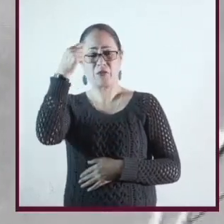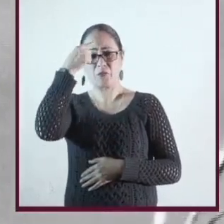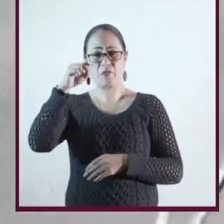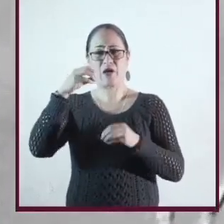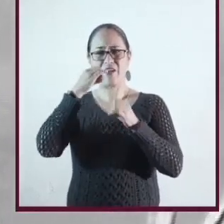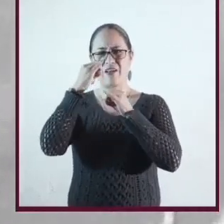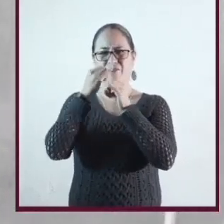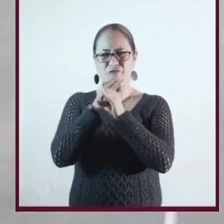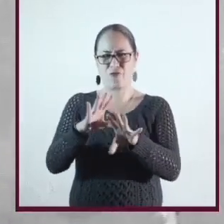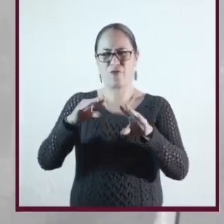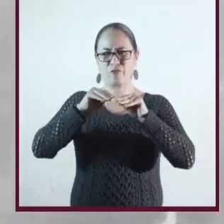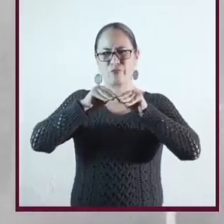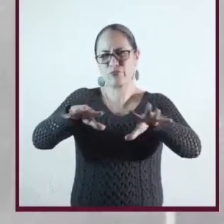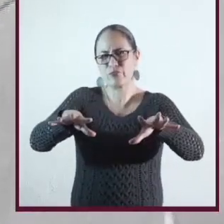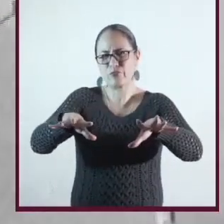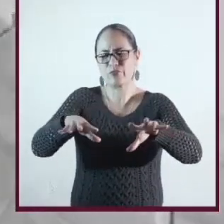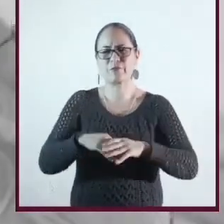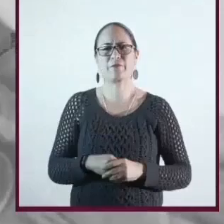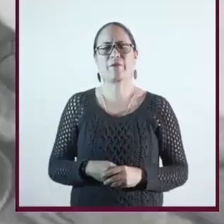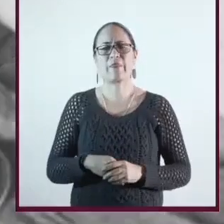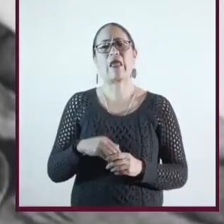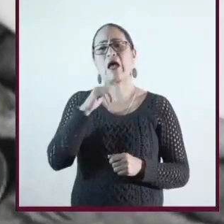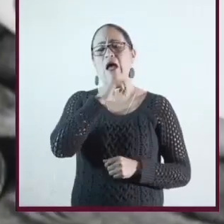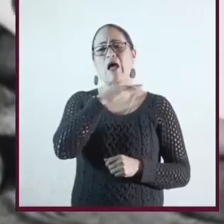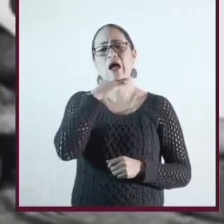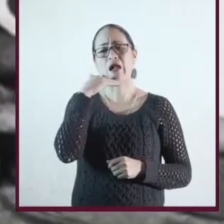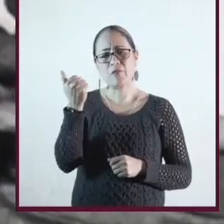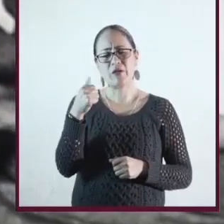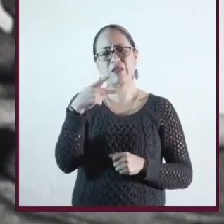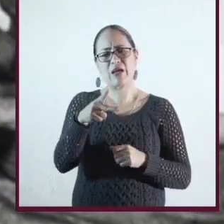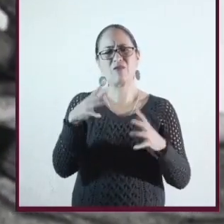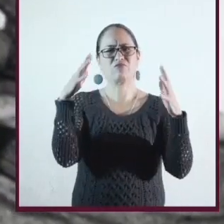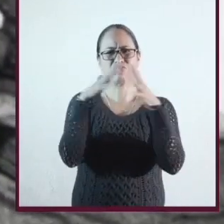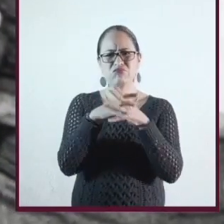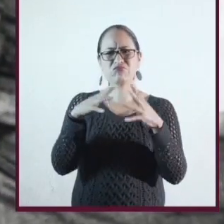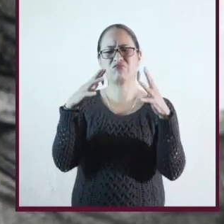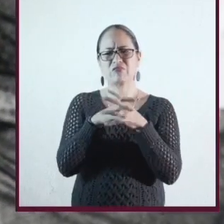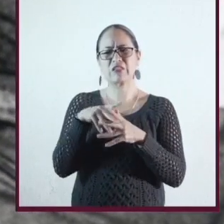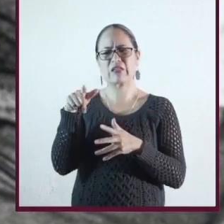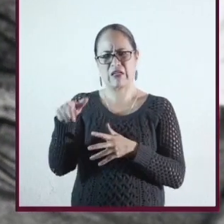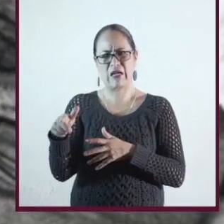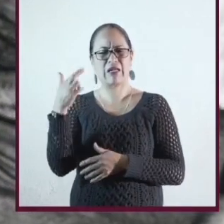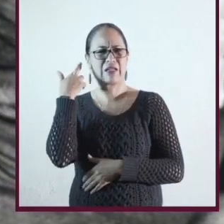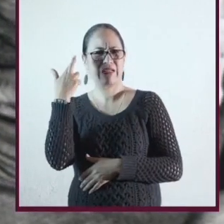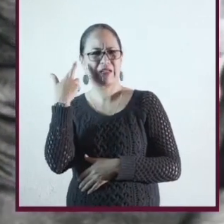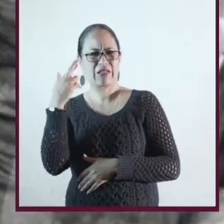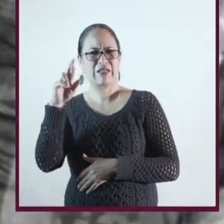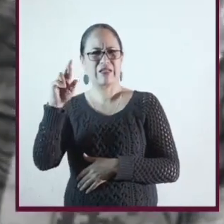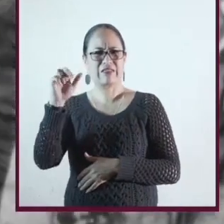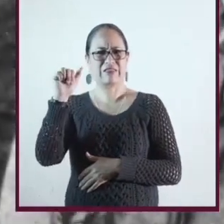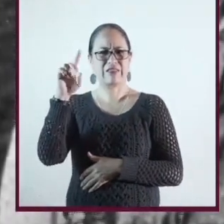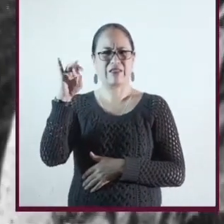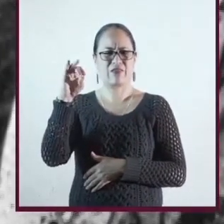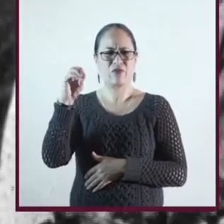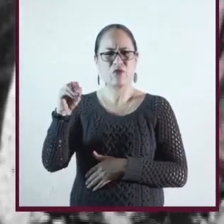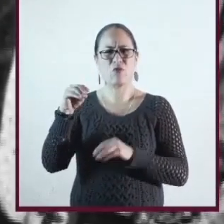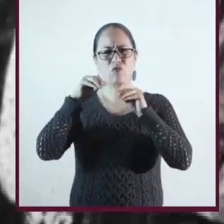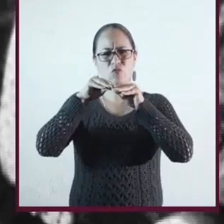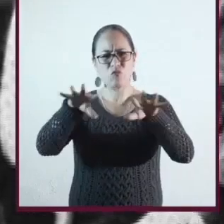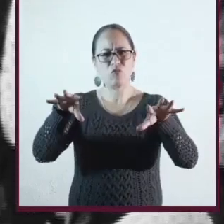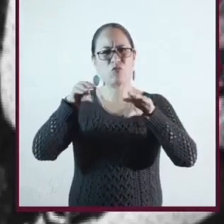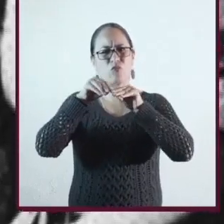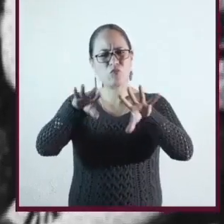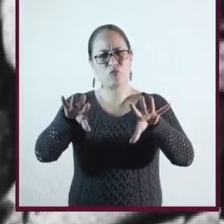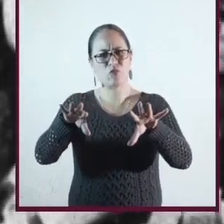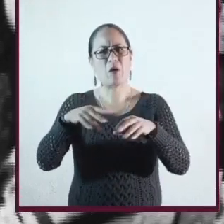las radiodifusoras alemanas retransmitían a través de poderosas ondas a distintos países de Europa. Esto